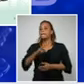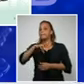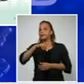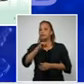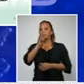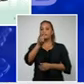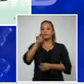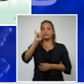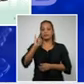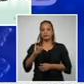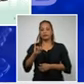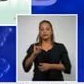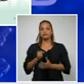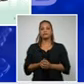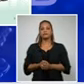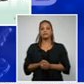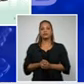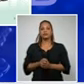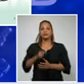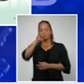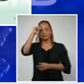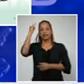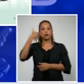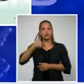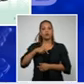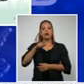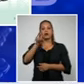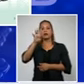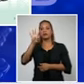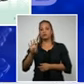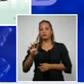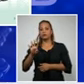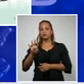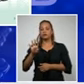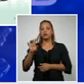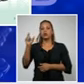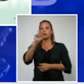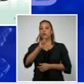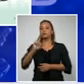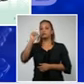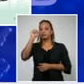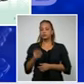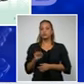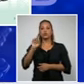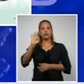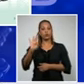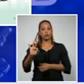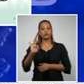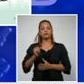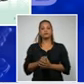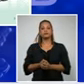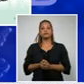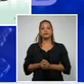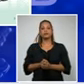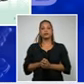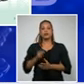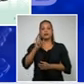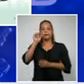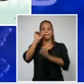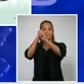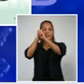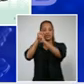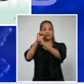26, de San Juan y Martínez 14, de Consolación del Sur 8, de Viñales 3 y de